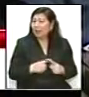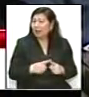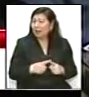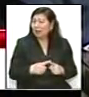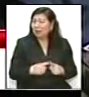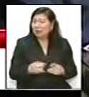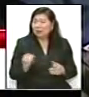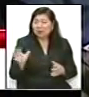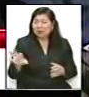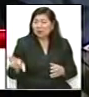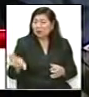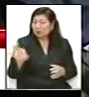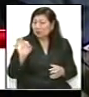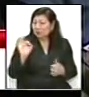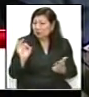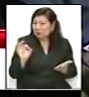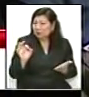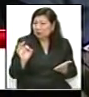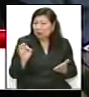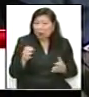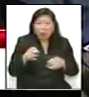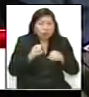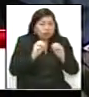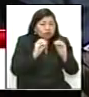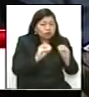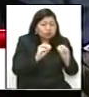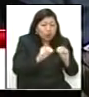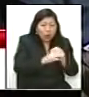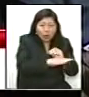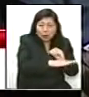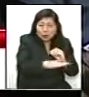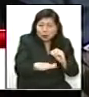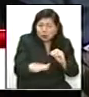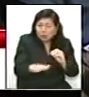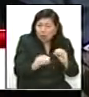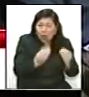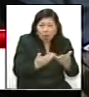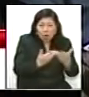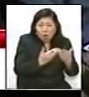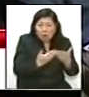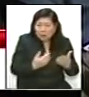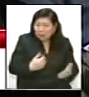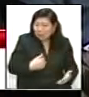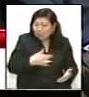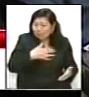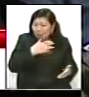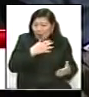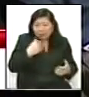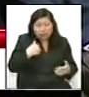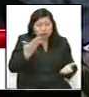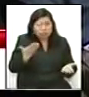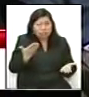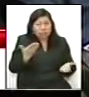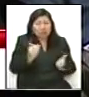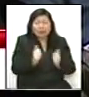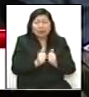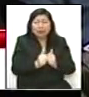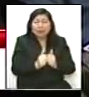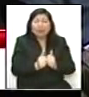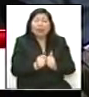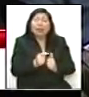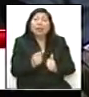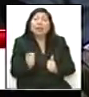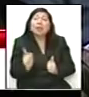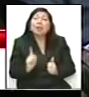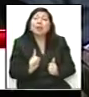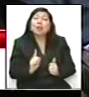les ha encontrado influyendo en los estudiantes. ¿Acaso no sabemos que con inteligencia han